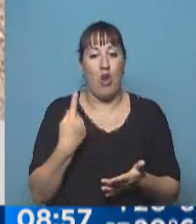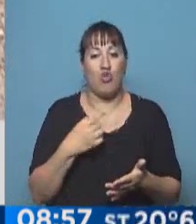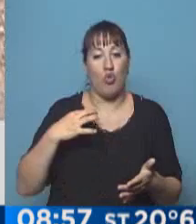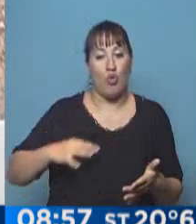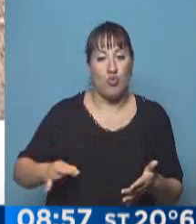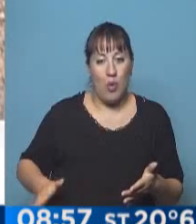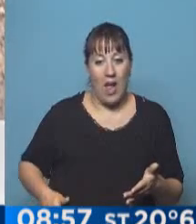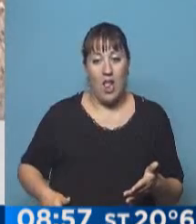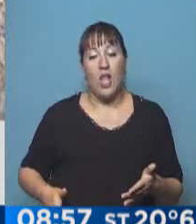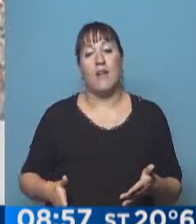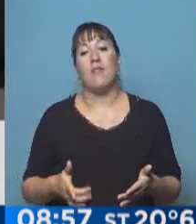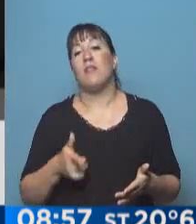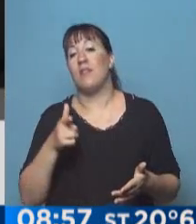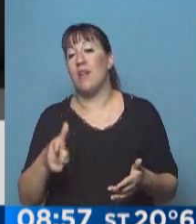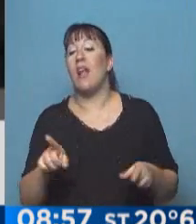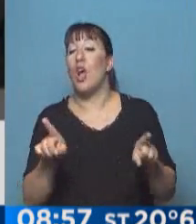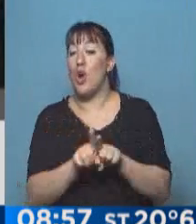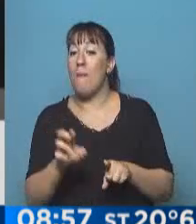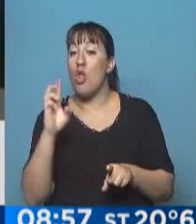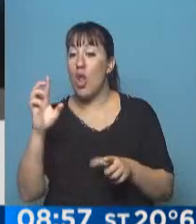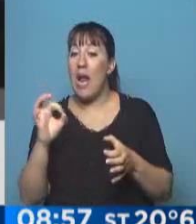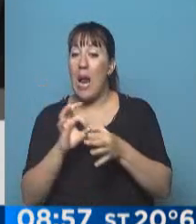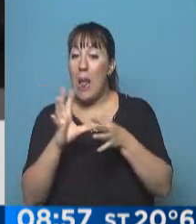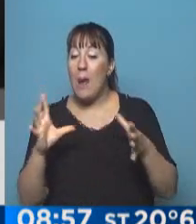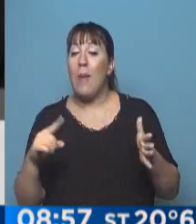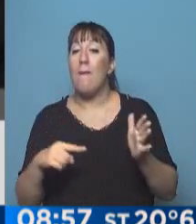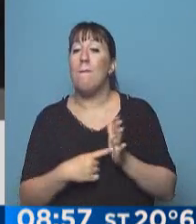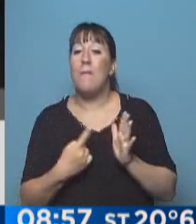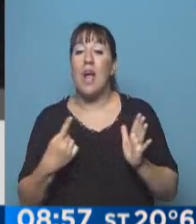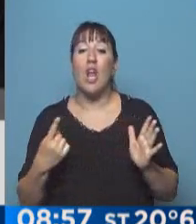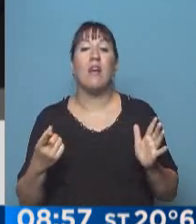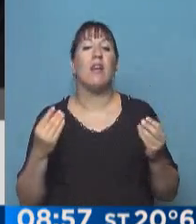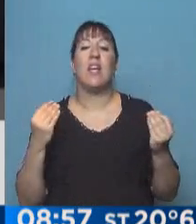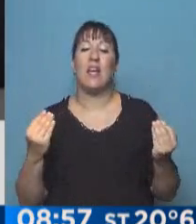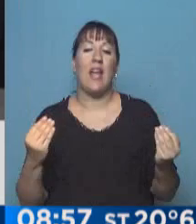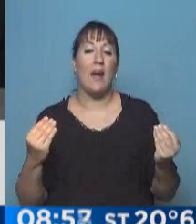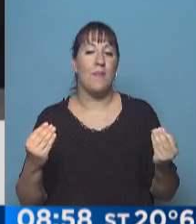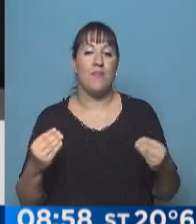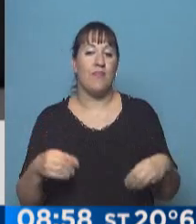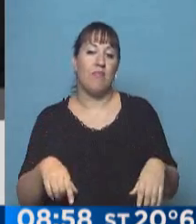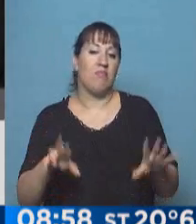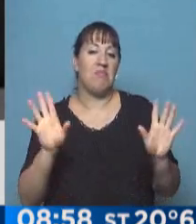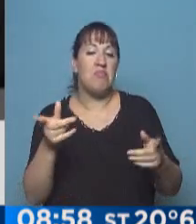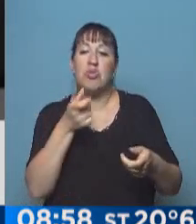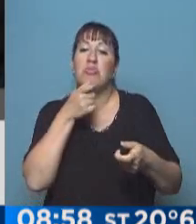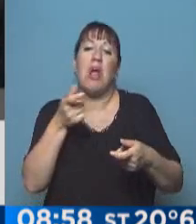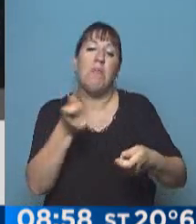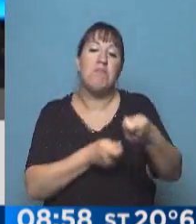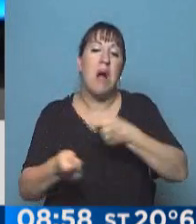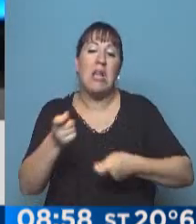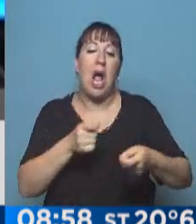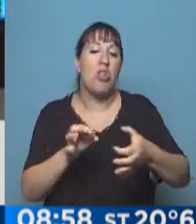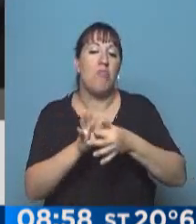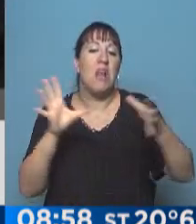Entonces, lo que dice es una flotación libre, pero con una condición, flotación libre es que el mercado decida, sí.